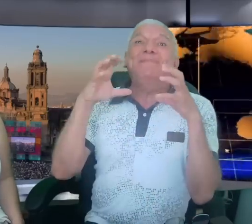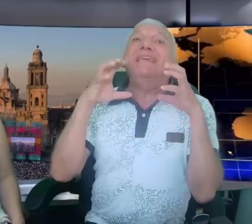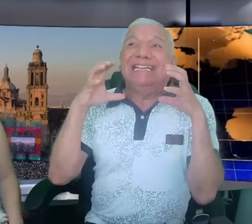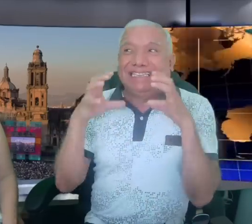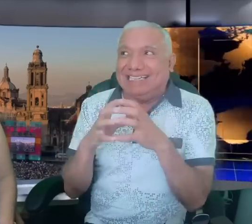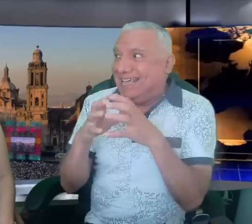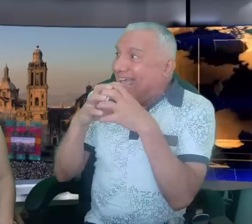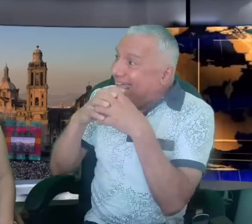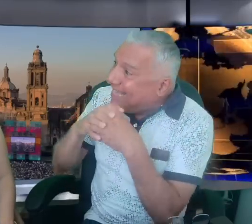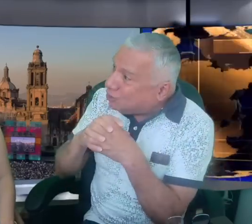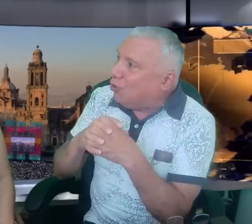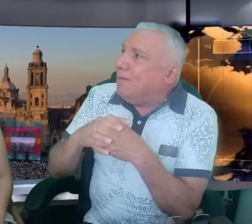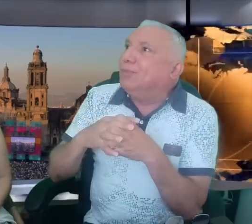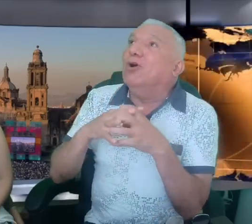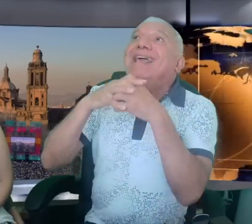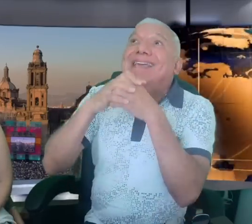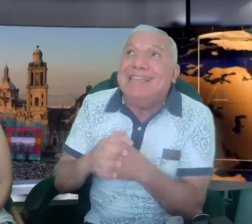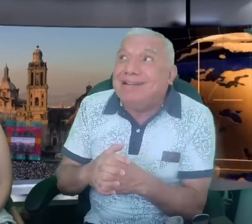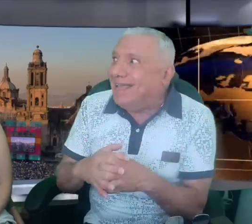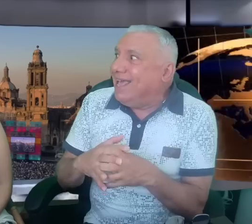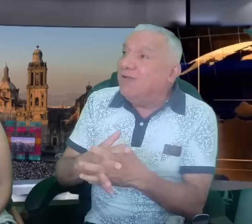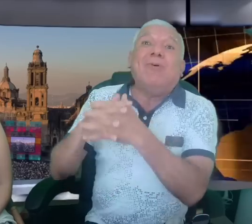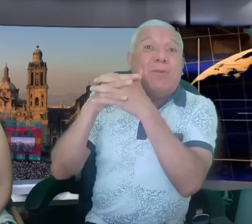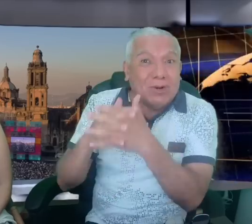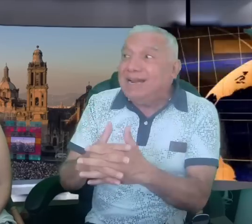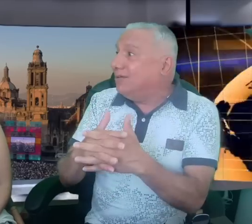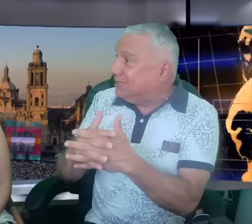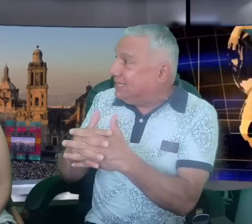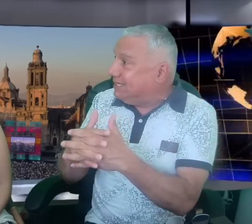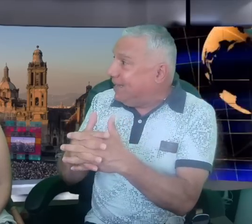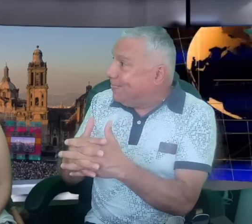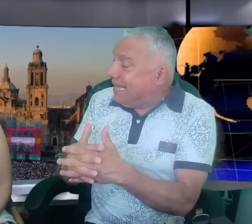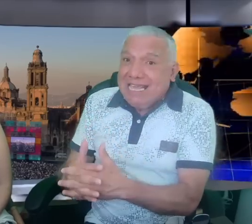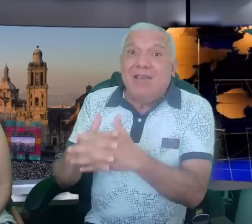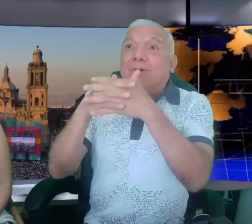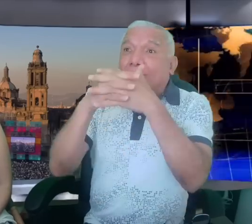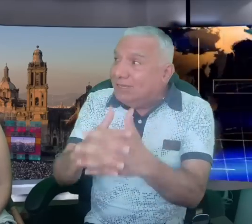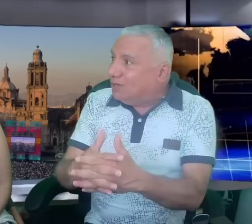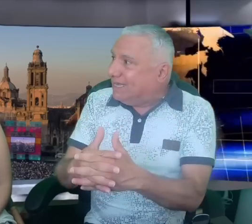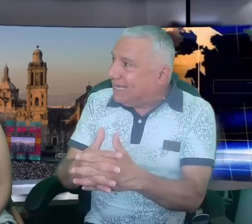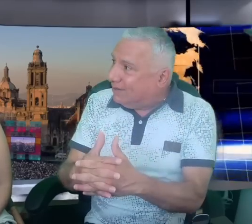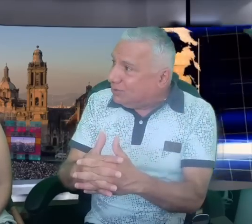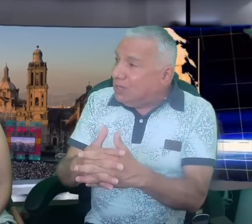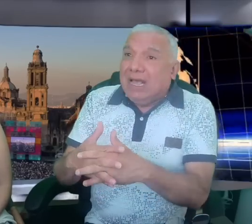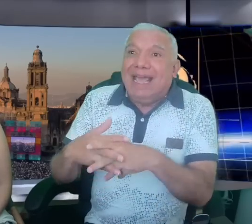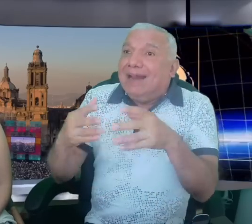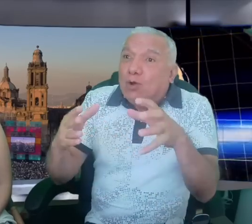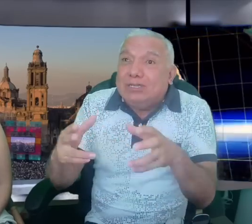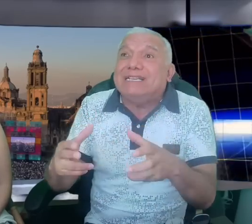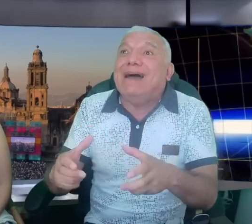porque mientras eso no legisle en favor de la justicia y en favor de los mexicanos,